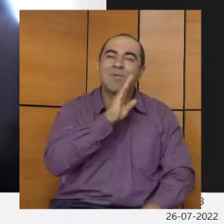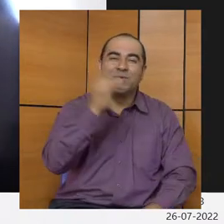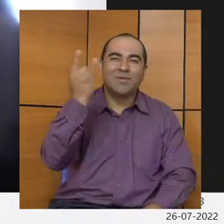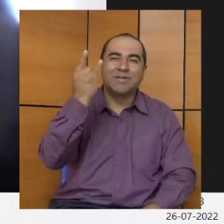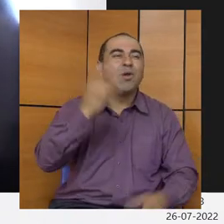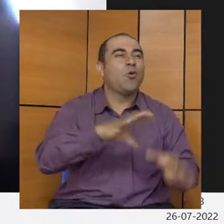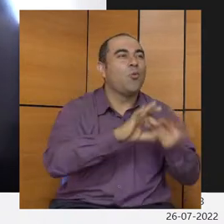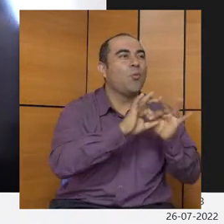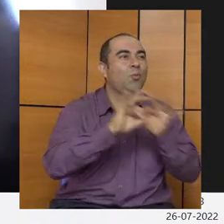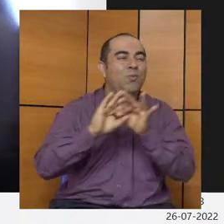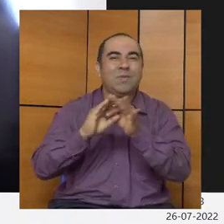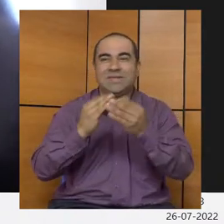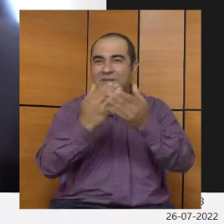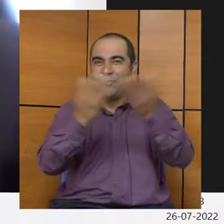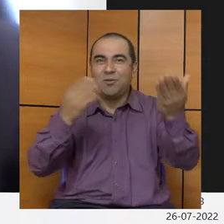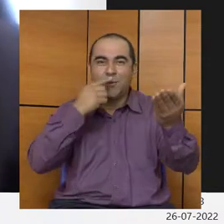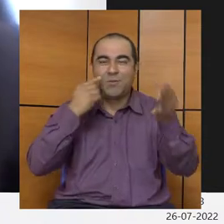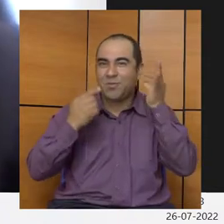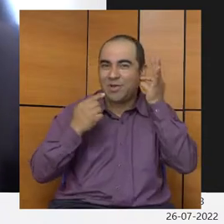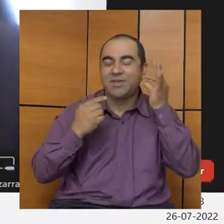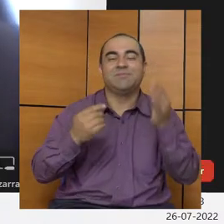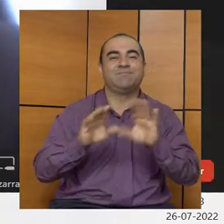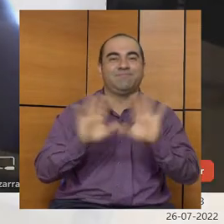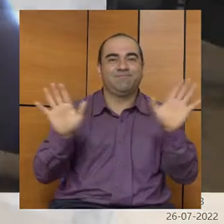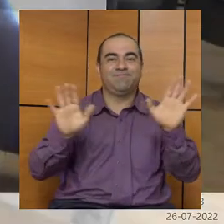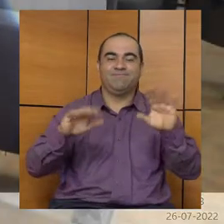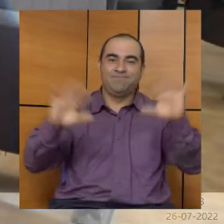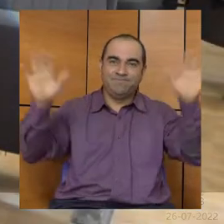a todos y todas ustedes.